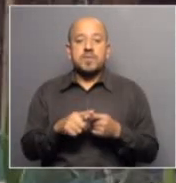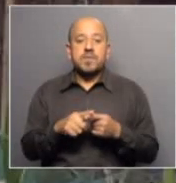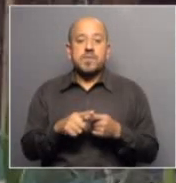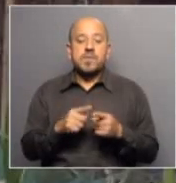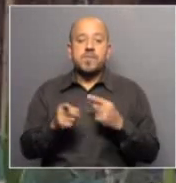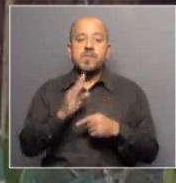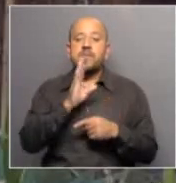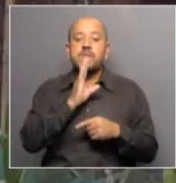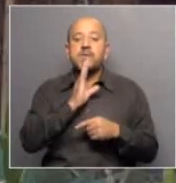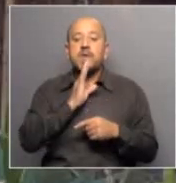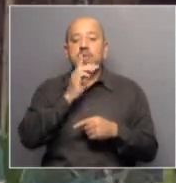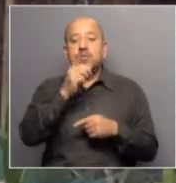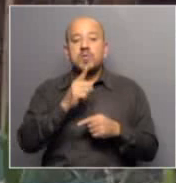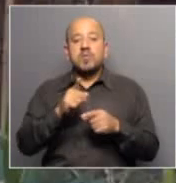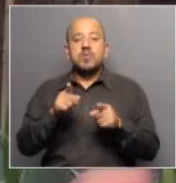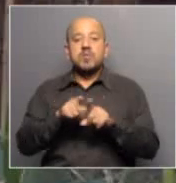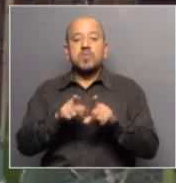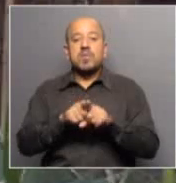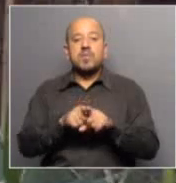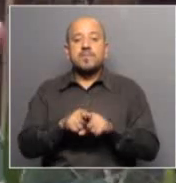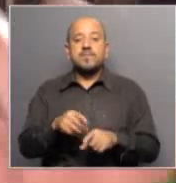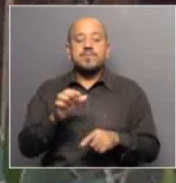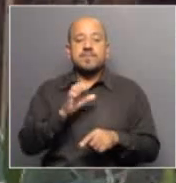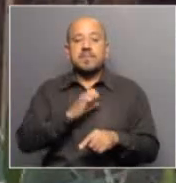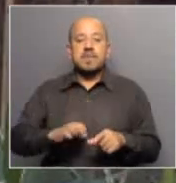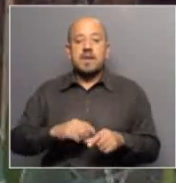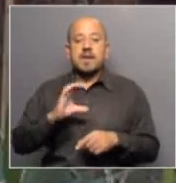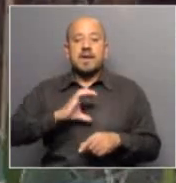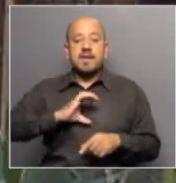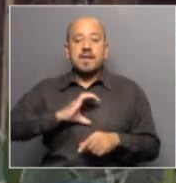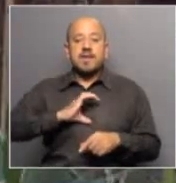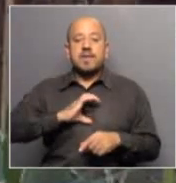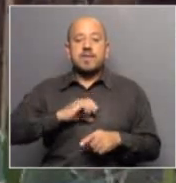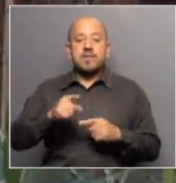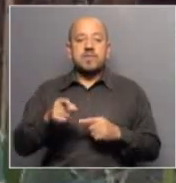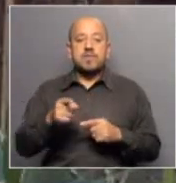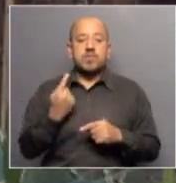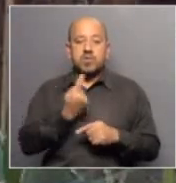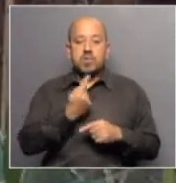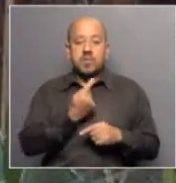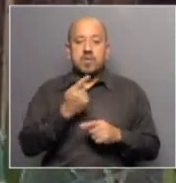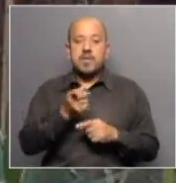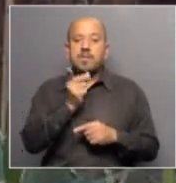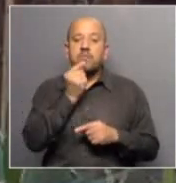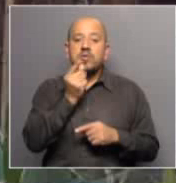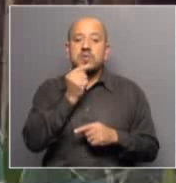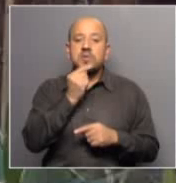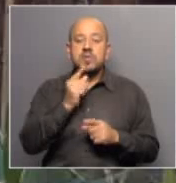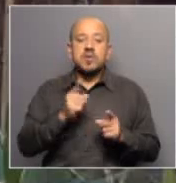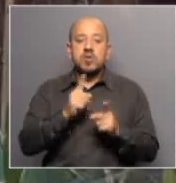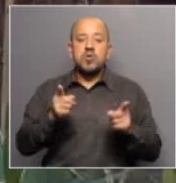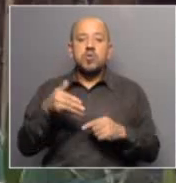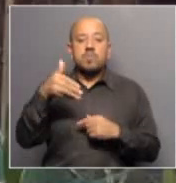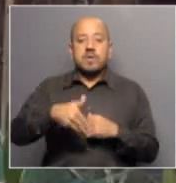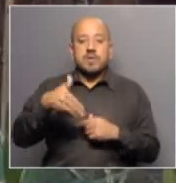En Estados Unidos pasa algo muy parecido. Los estados, al igual que en Canadá, tienen su autonomía, entonces la policía no participa